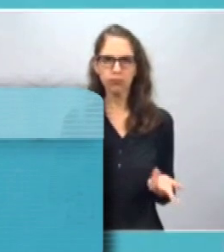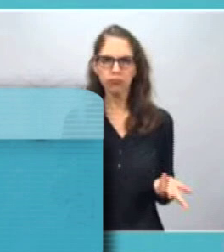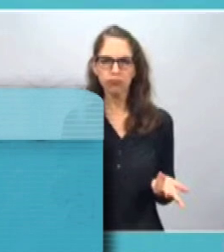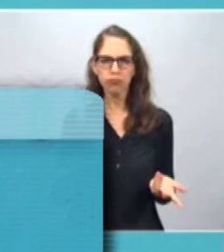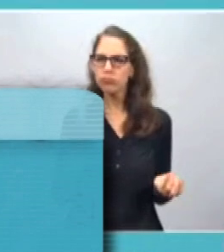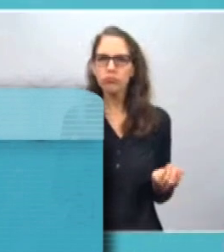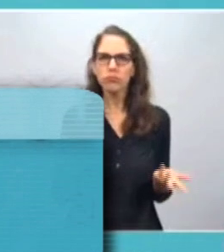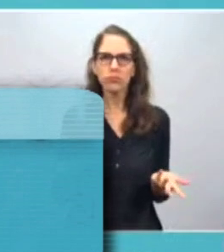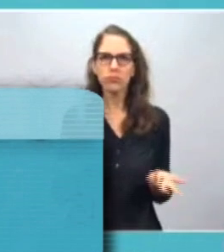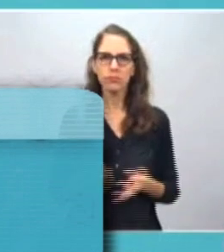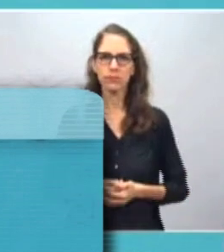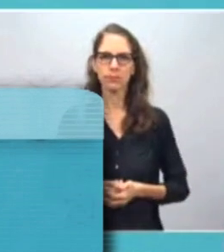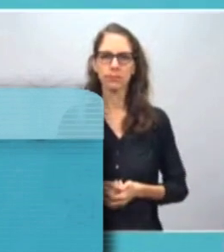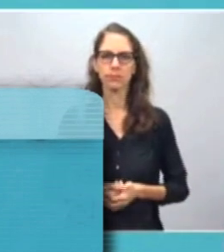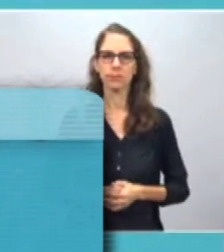¿Dónde?